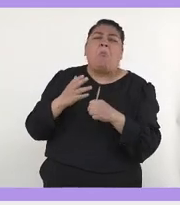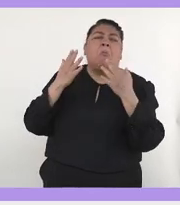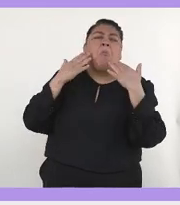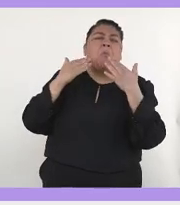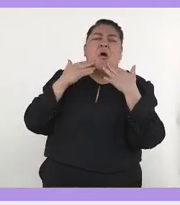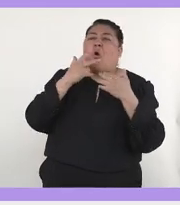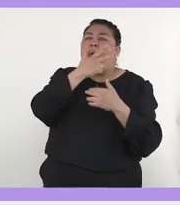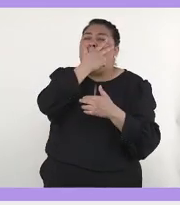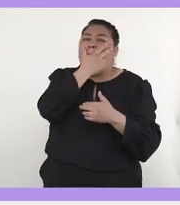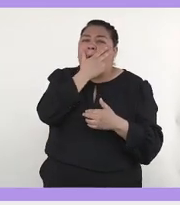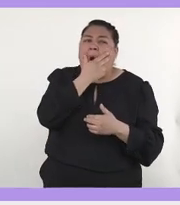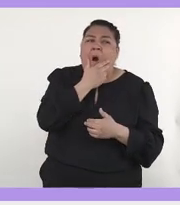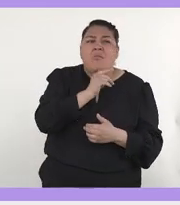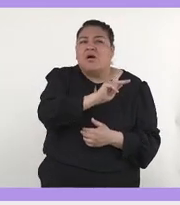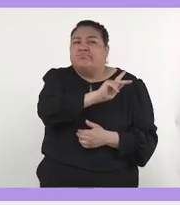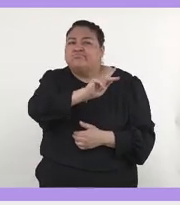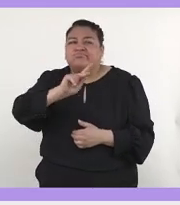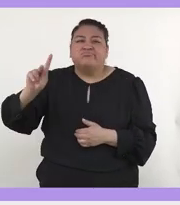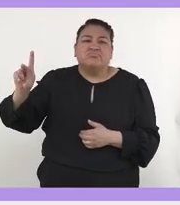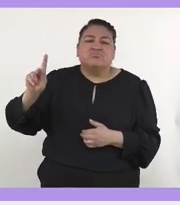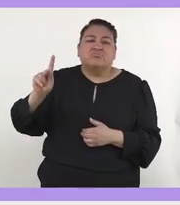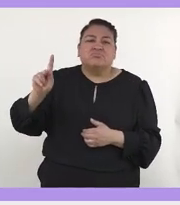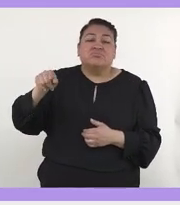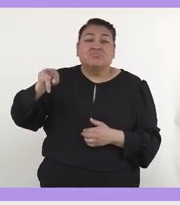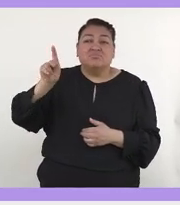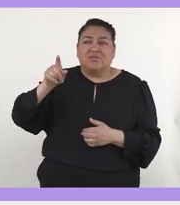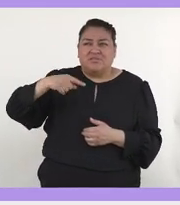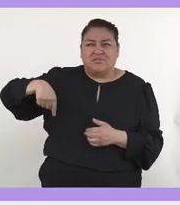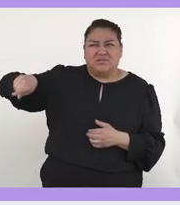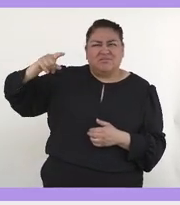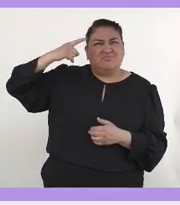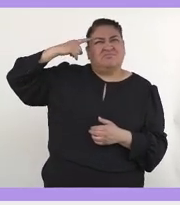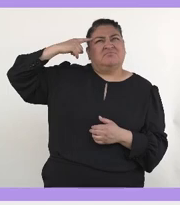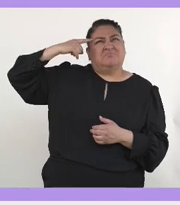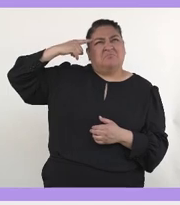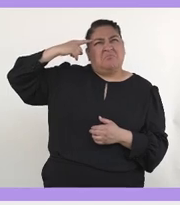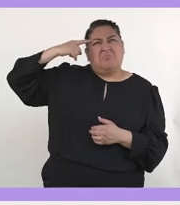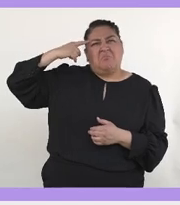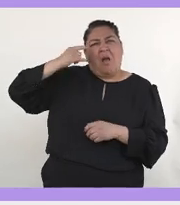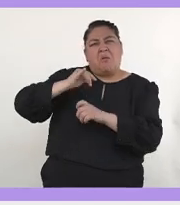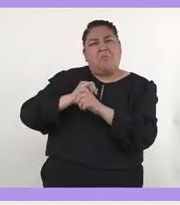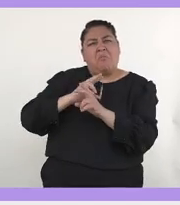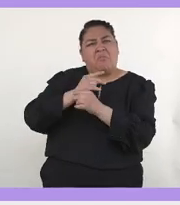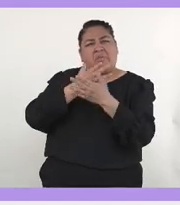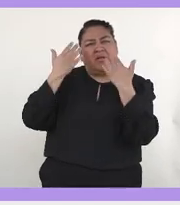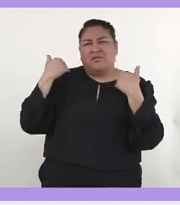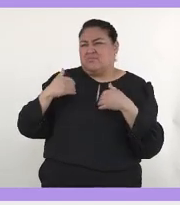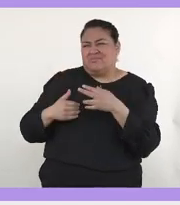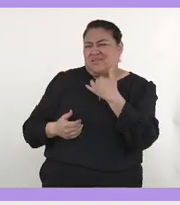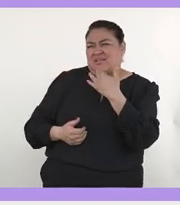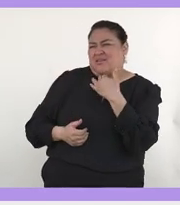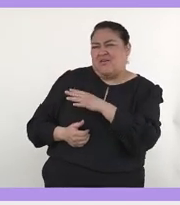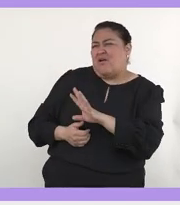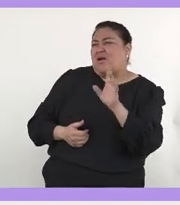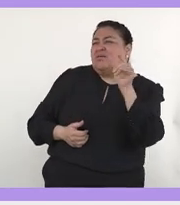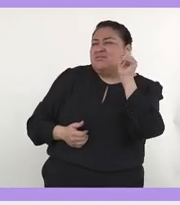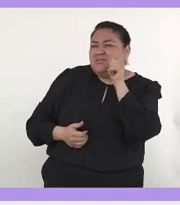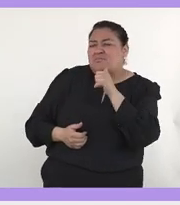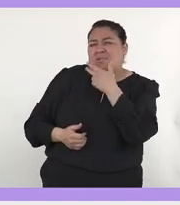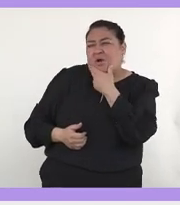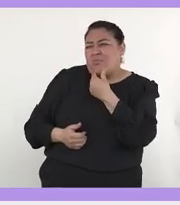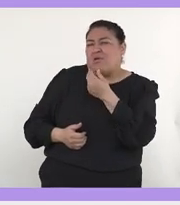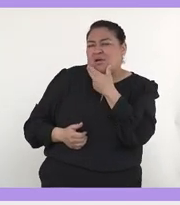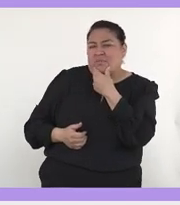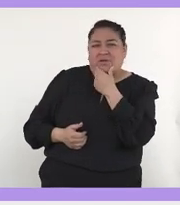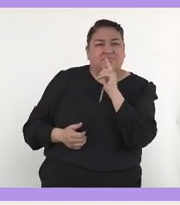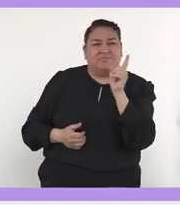Pues sí pero a mucha gente no le interesa Investigar si estaba contemplado o no Entonces es más fácil decirte No no es que siempre hemos dicho árbitro